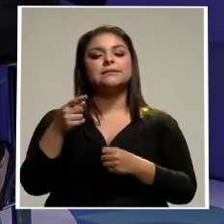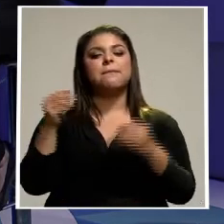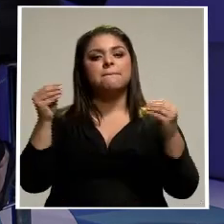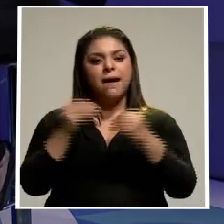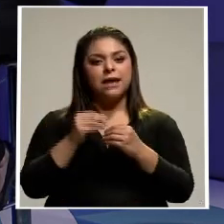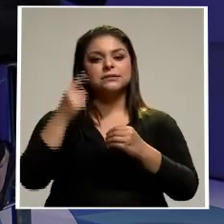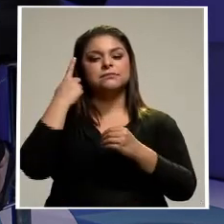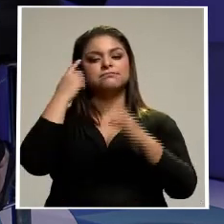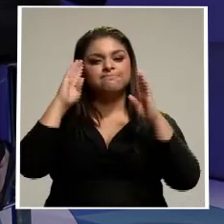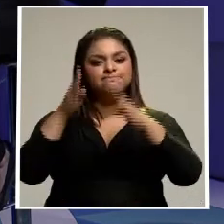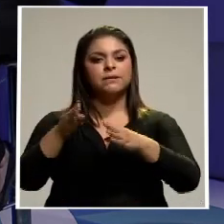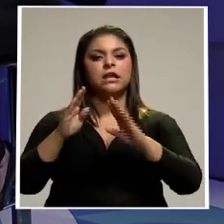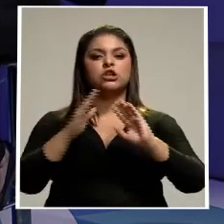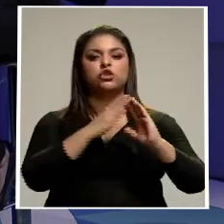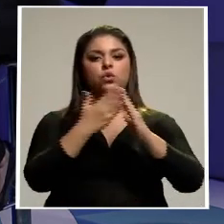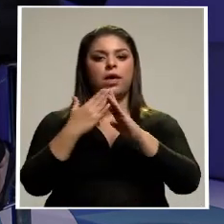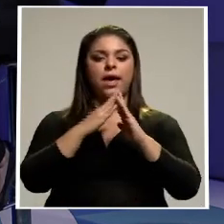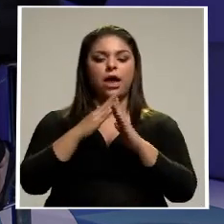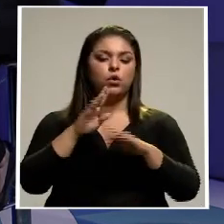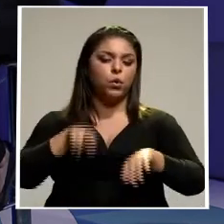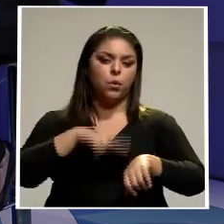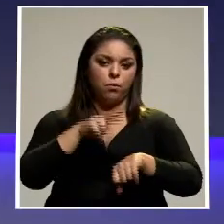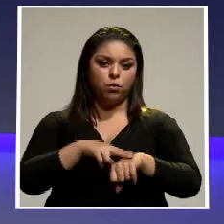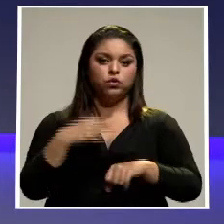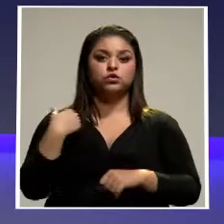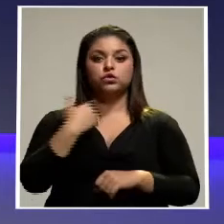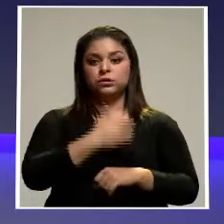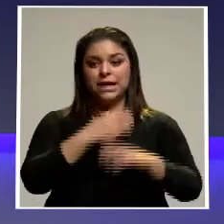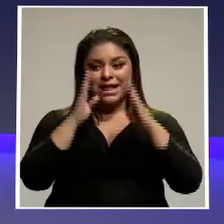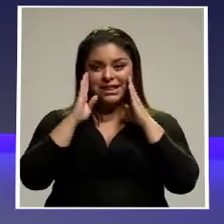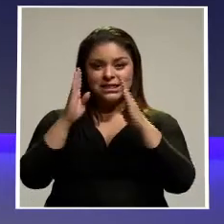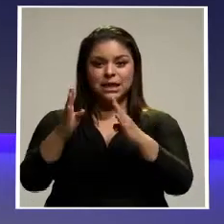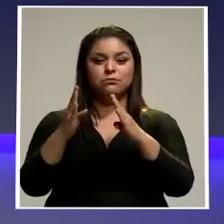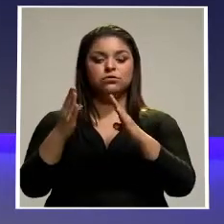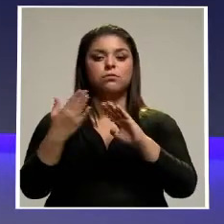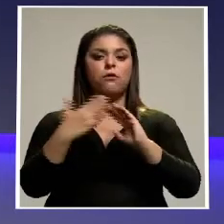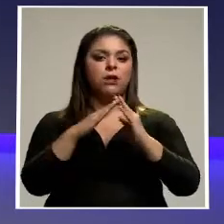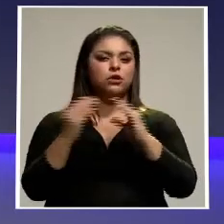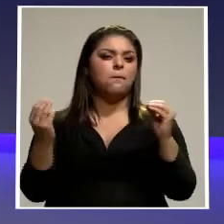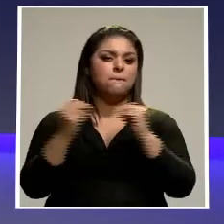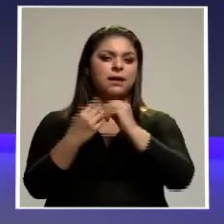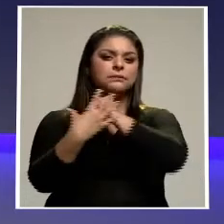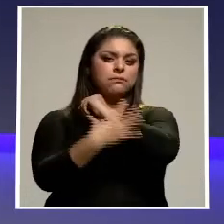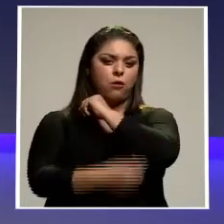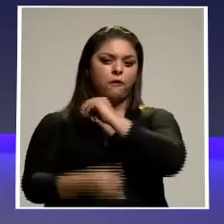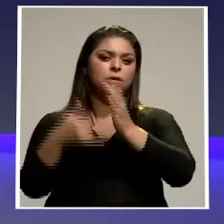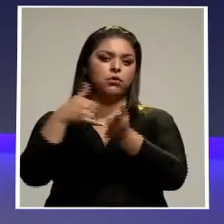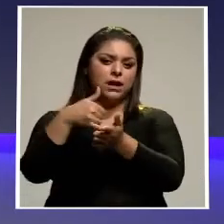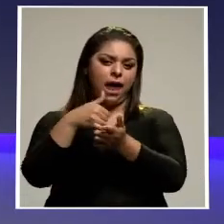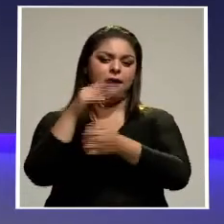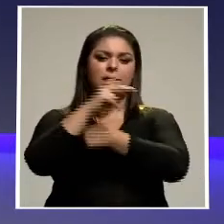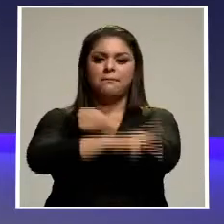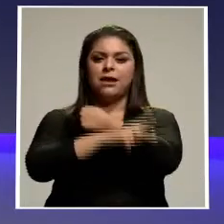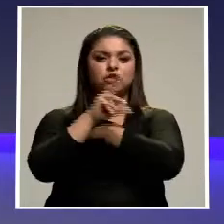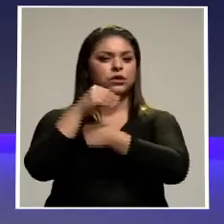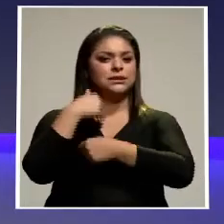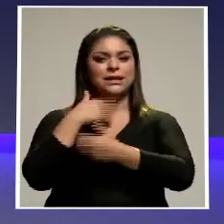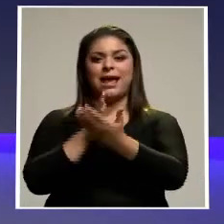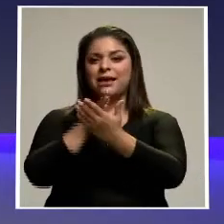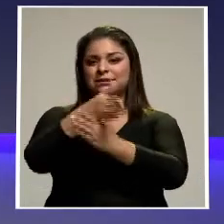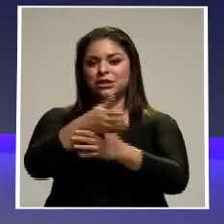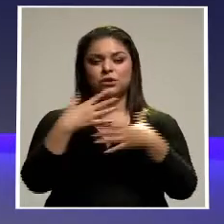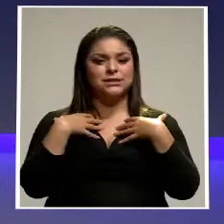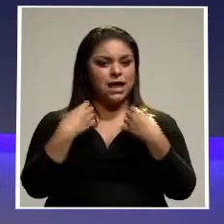común. Nosotros atendemos a la población más pobre y vulnerable del país, que no tiene acceso a los servicios de